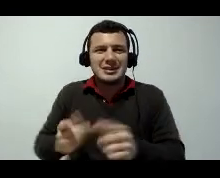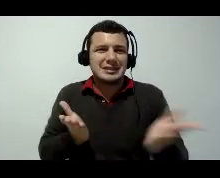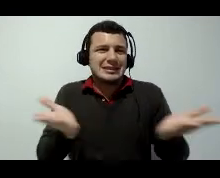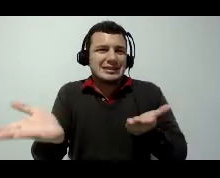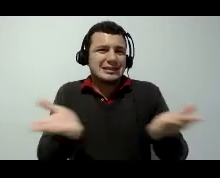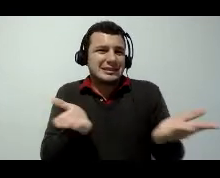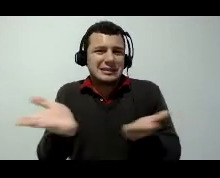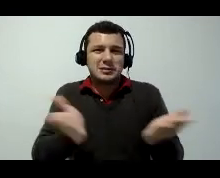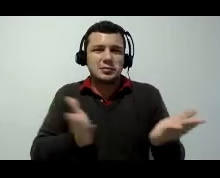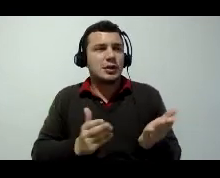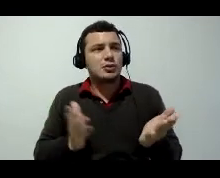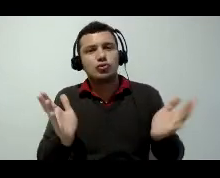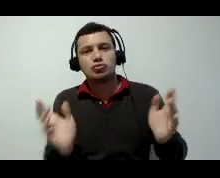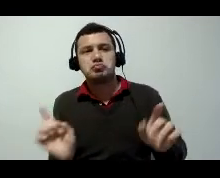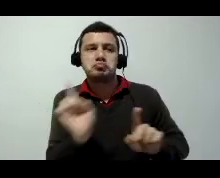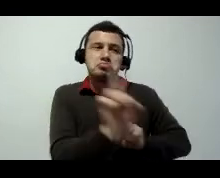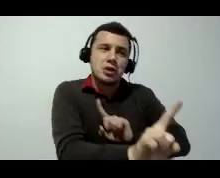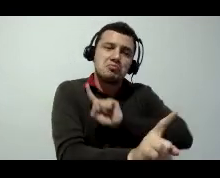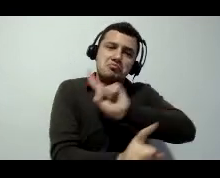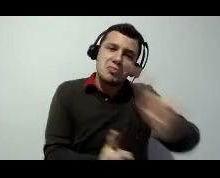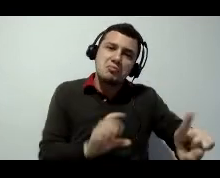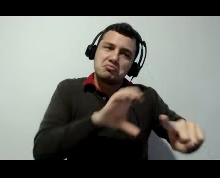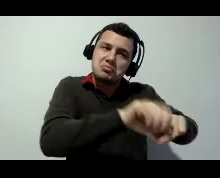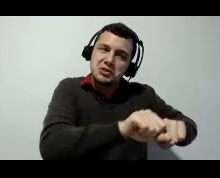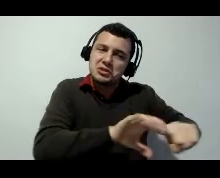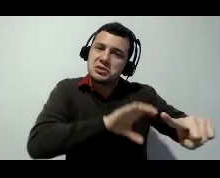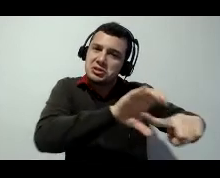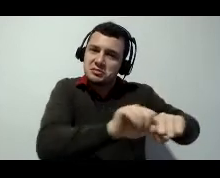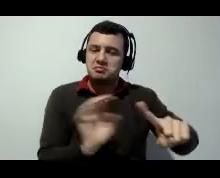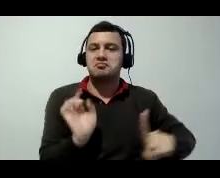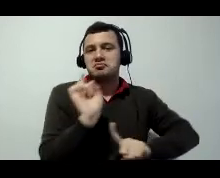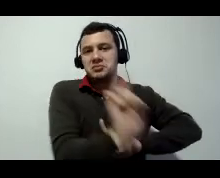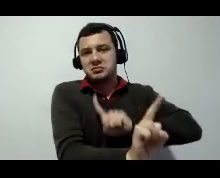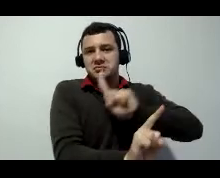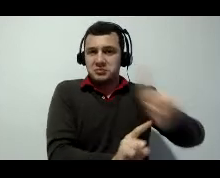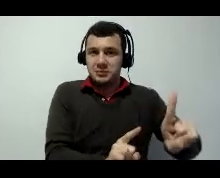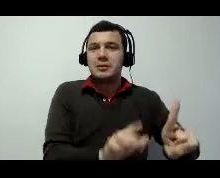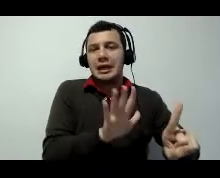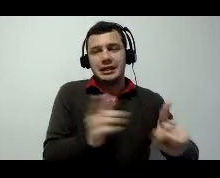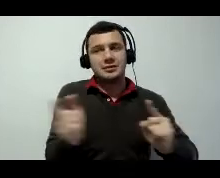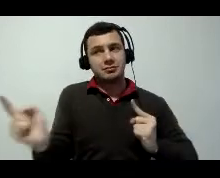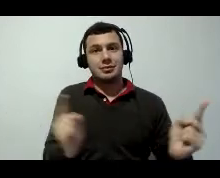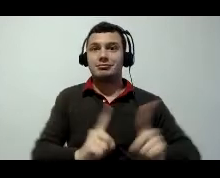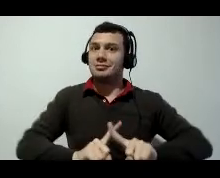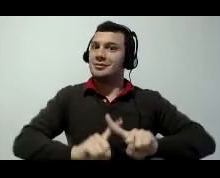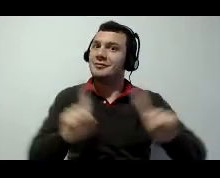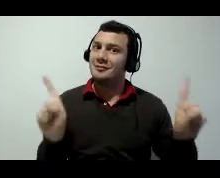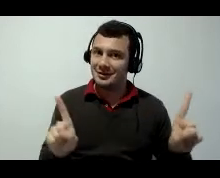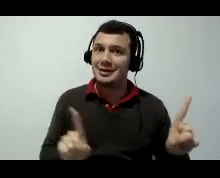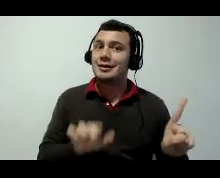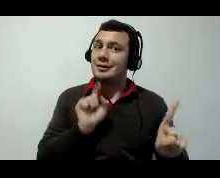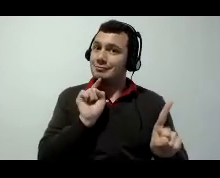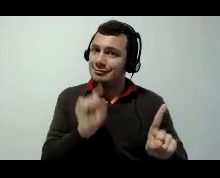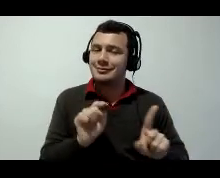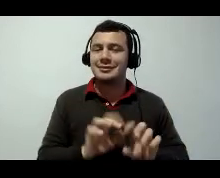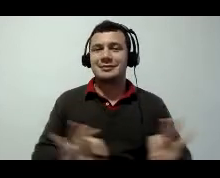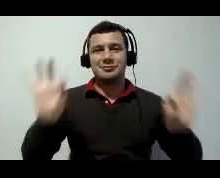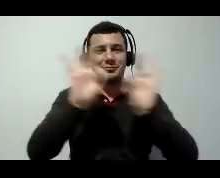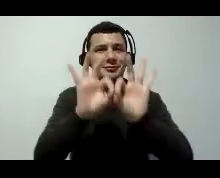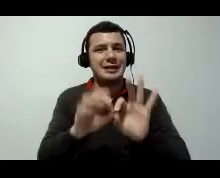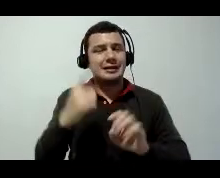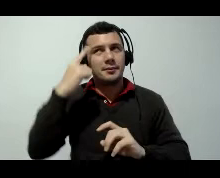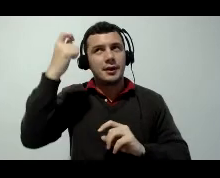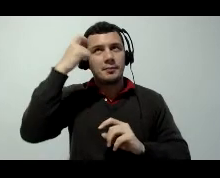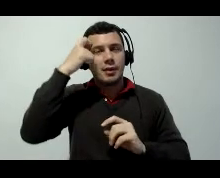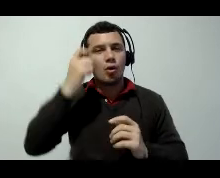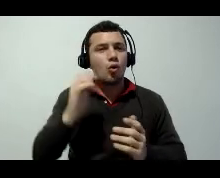ubicando sobre cuál es la realidad de nuestra institución para que podamos entender un poco más sobre estos elementos de protección personal. Entonces, para